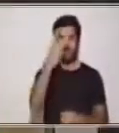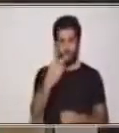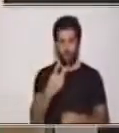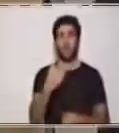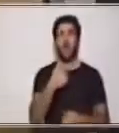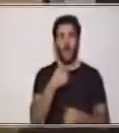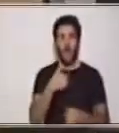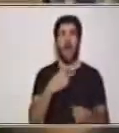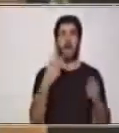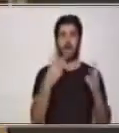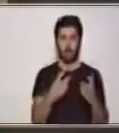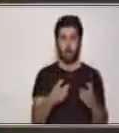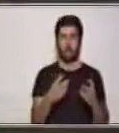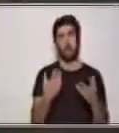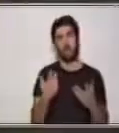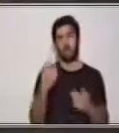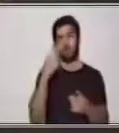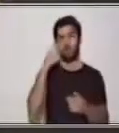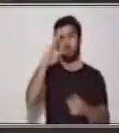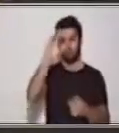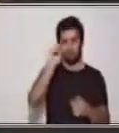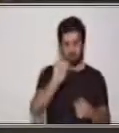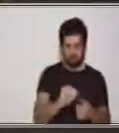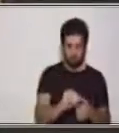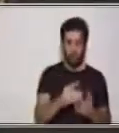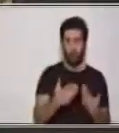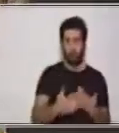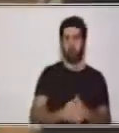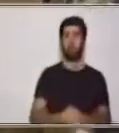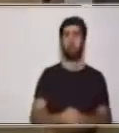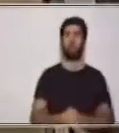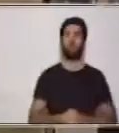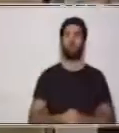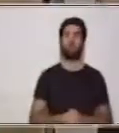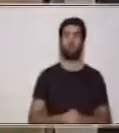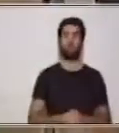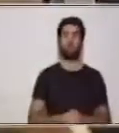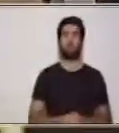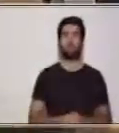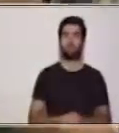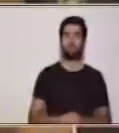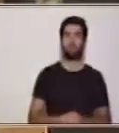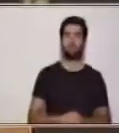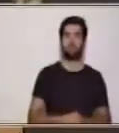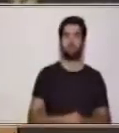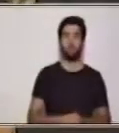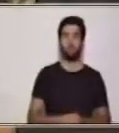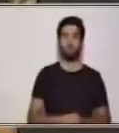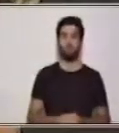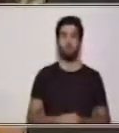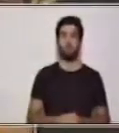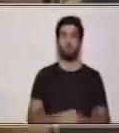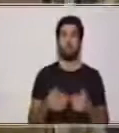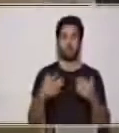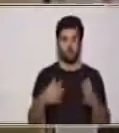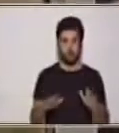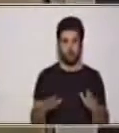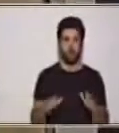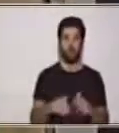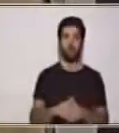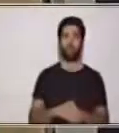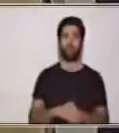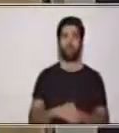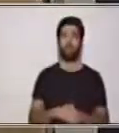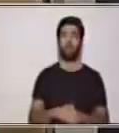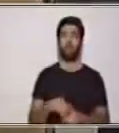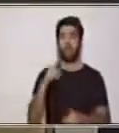repite con uno de los 2 que está abajo y lo vamos a colocar dentro del máximo común divisor. Luego, la